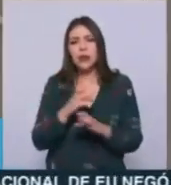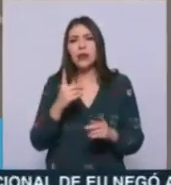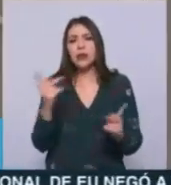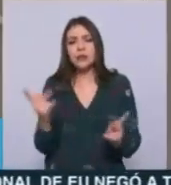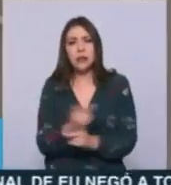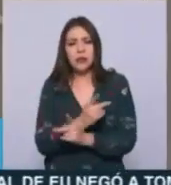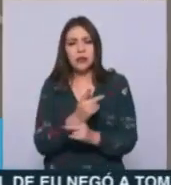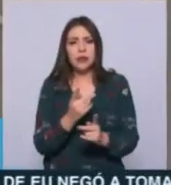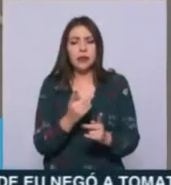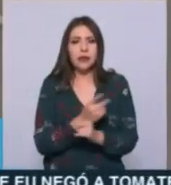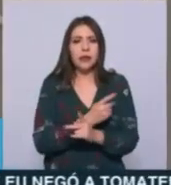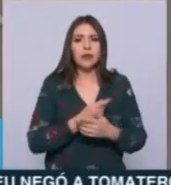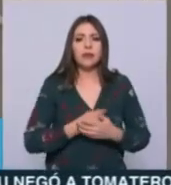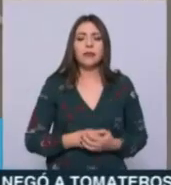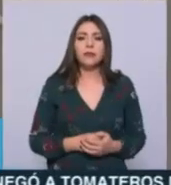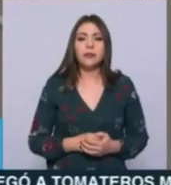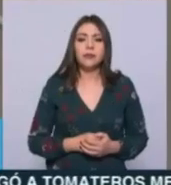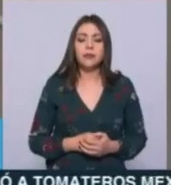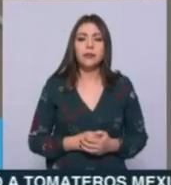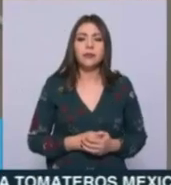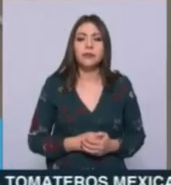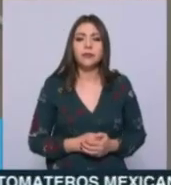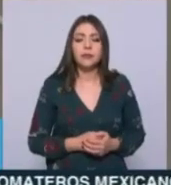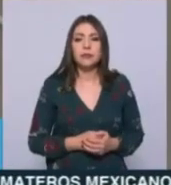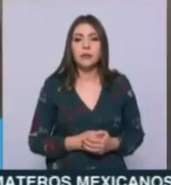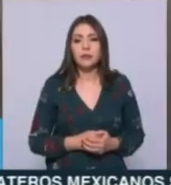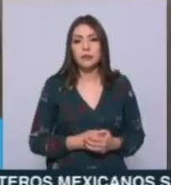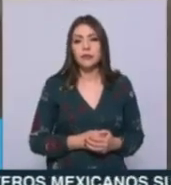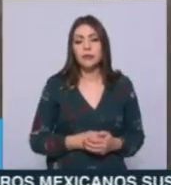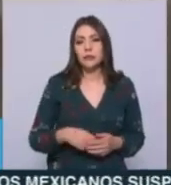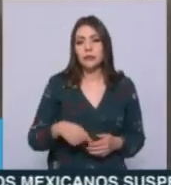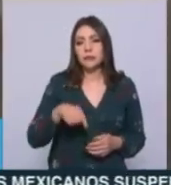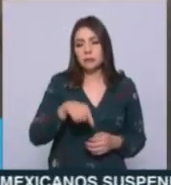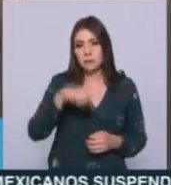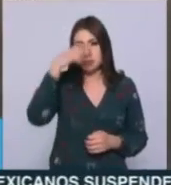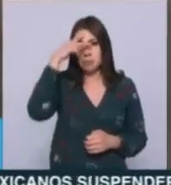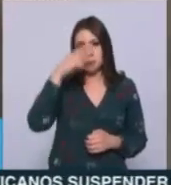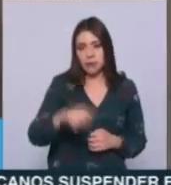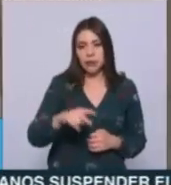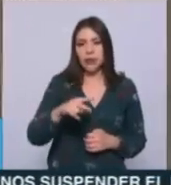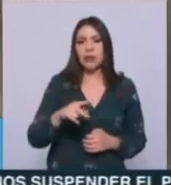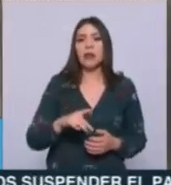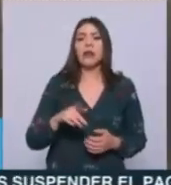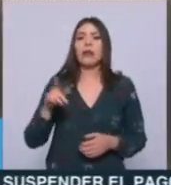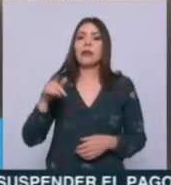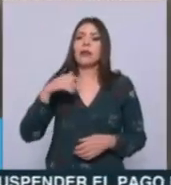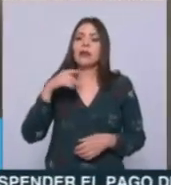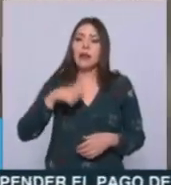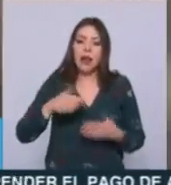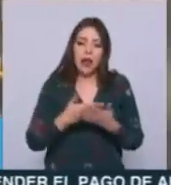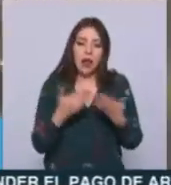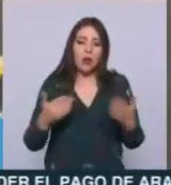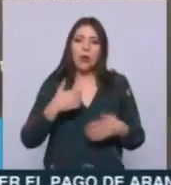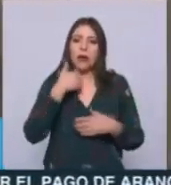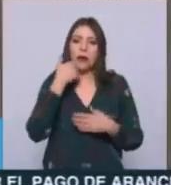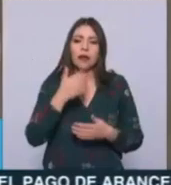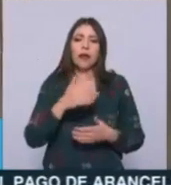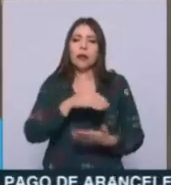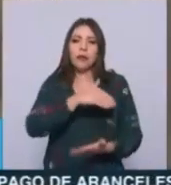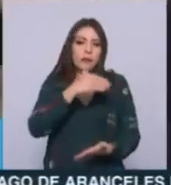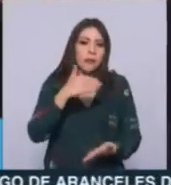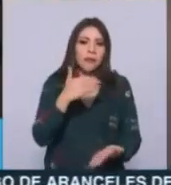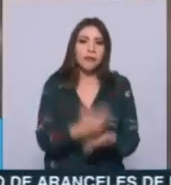es que obviamente México tratará de frenar de manera muy particular esta migración. Yo desde ahí